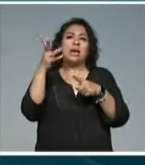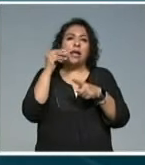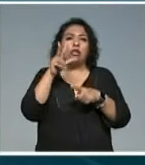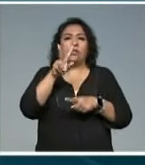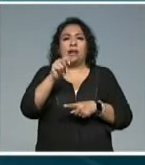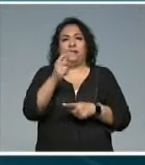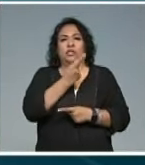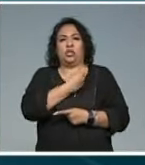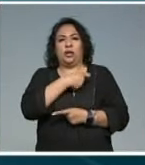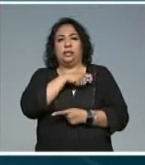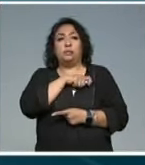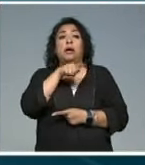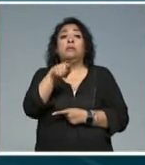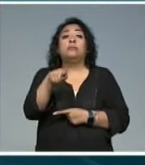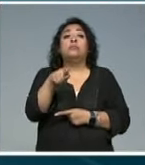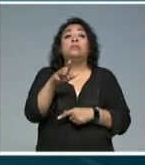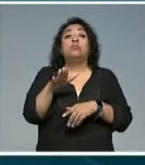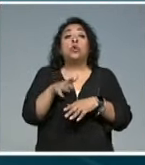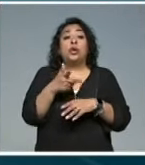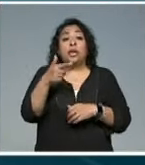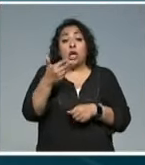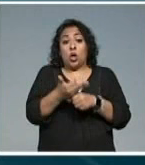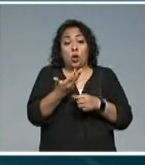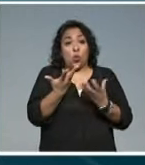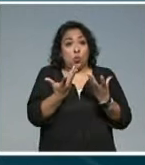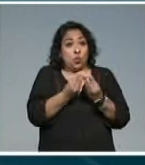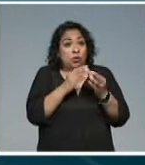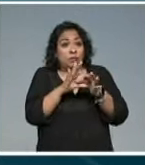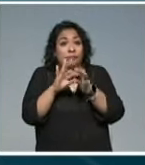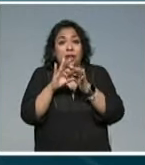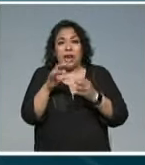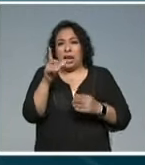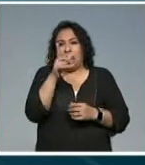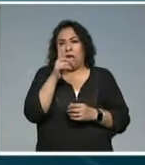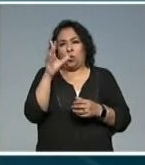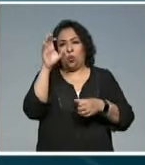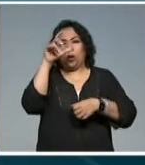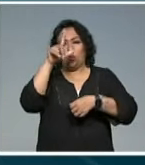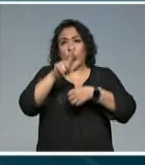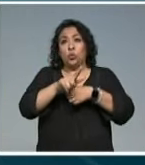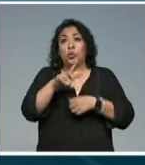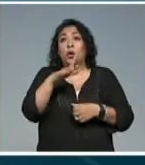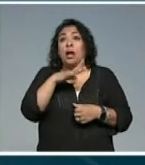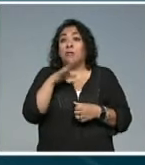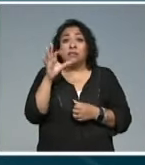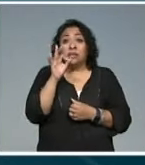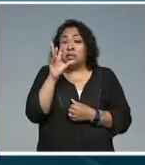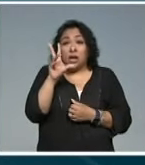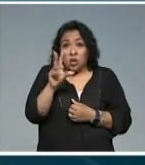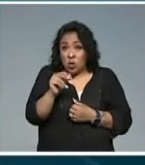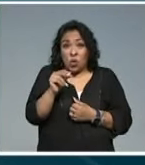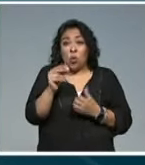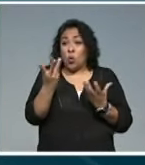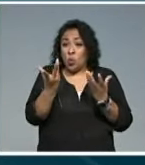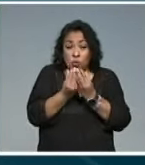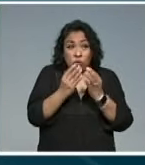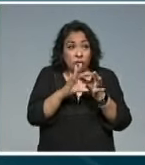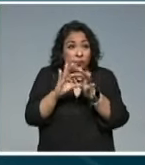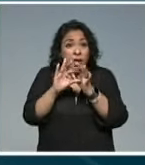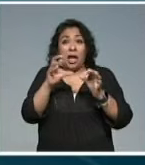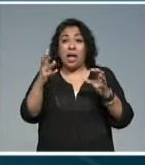Española. Porque estamos unidos por una lengua y por una cultura, y porque si no obramos unidos en